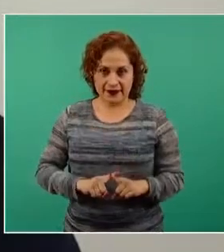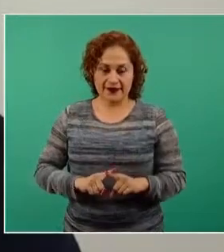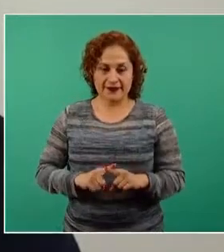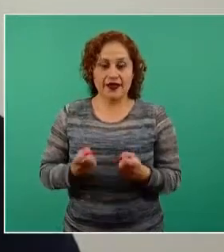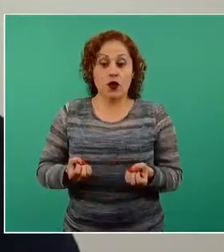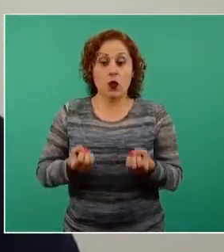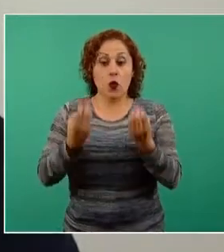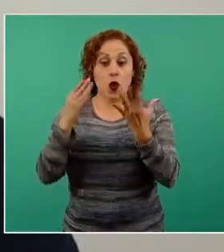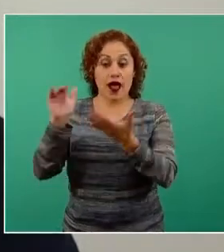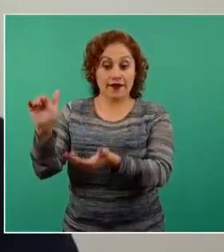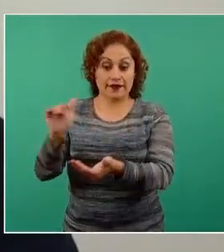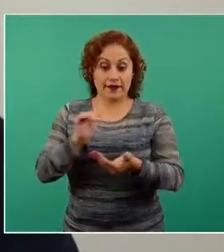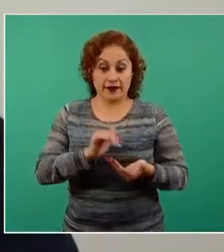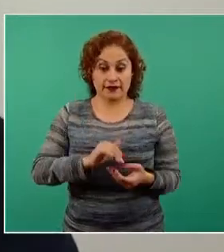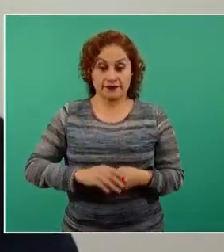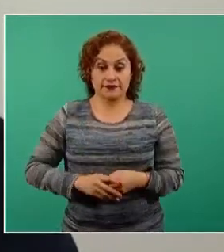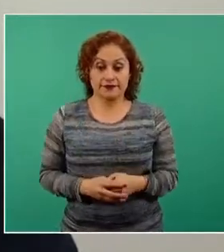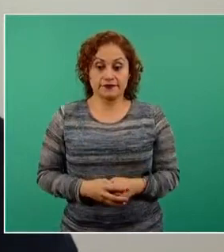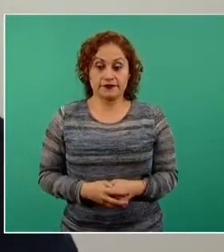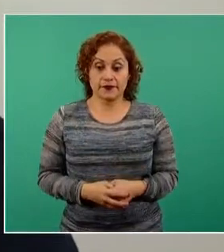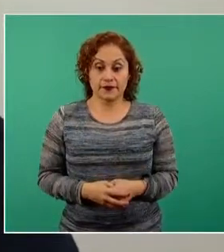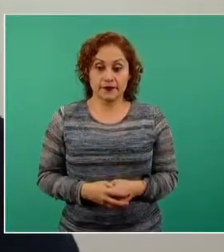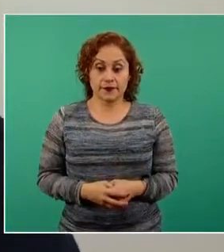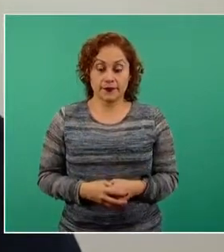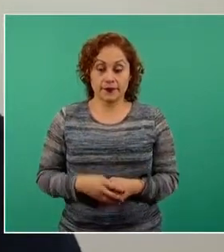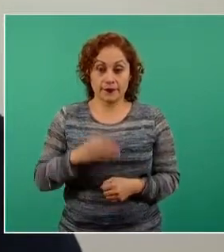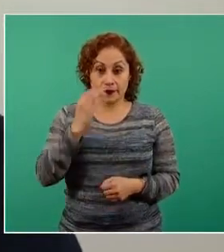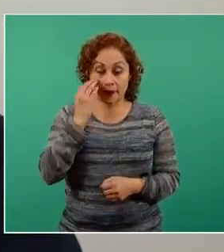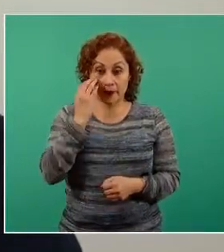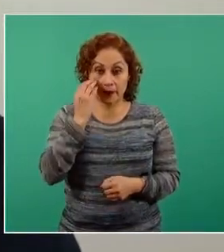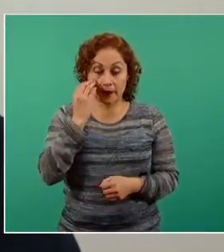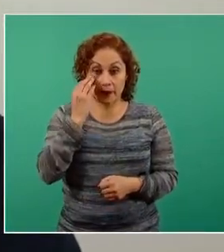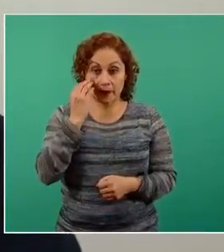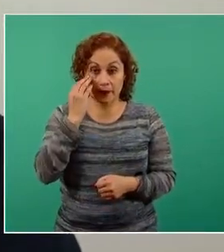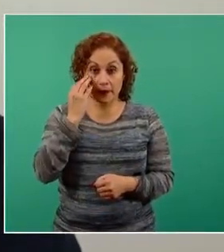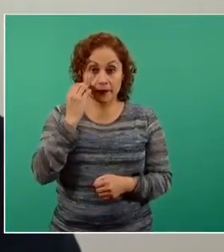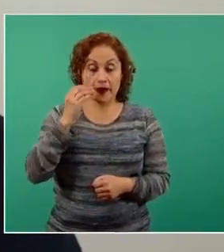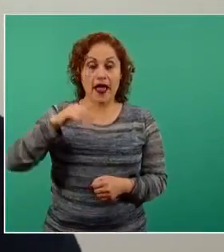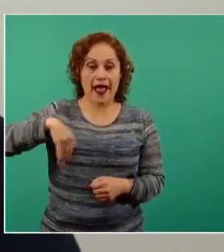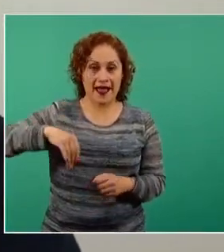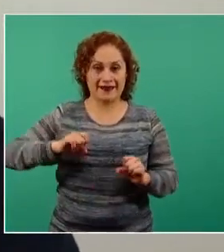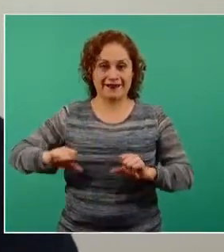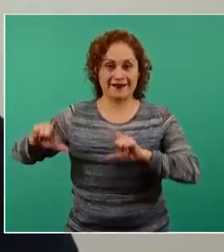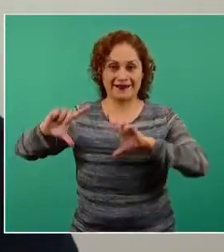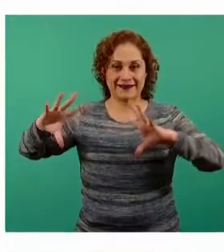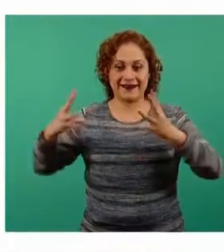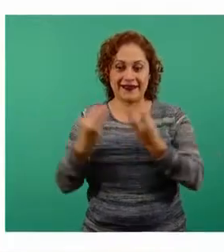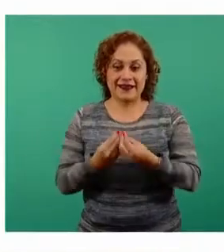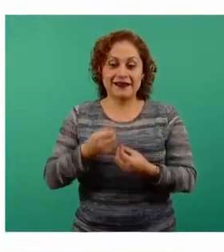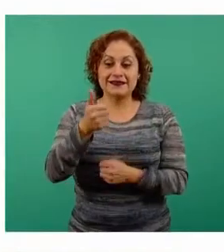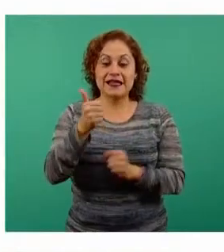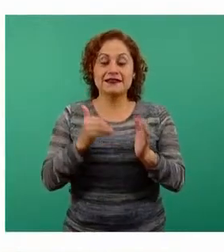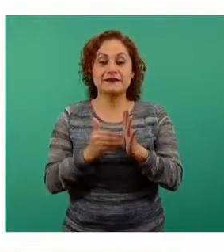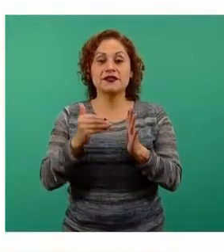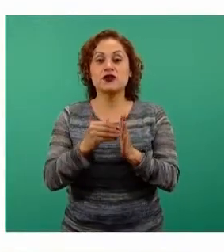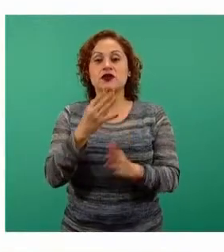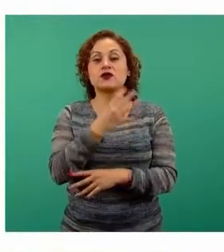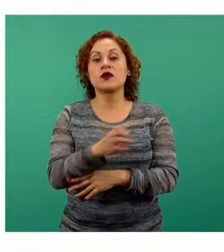marcas de vacuna que hemos recibido. Decíamos en diapositivas previas,